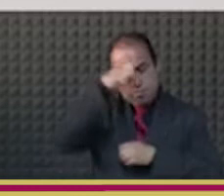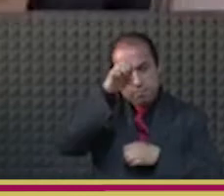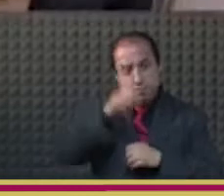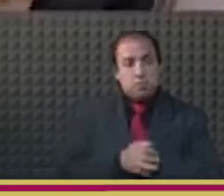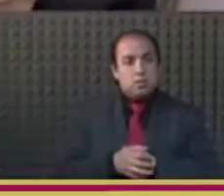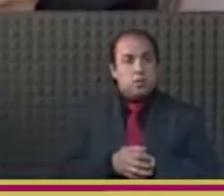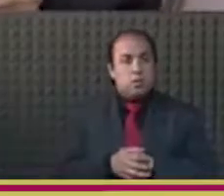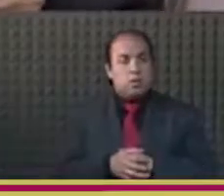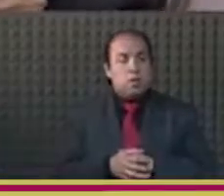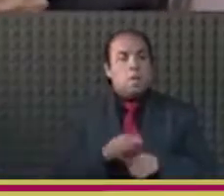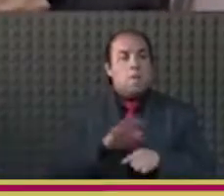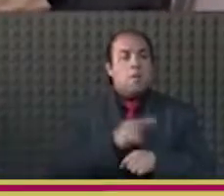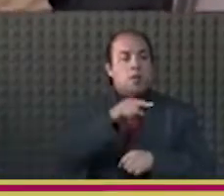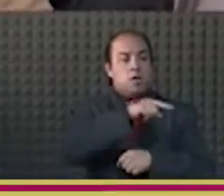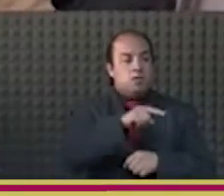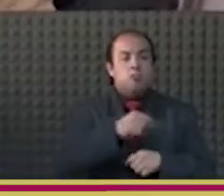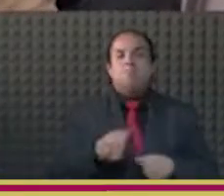experiencia porque nunca han trabajado.